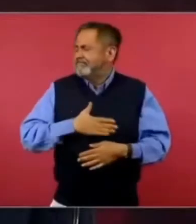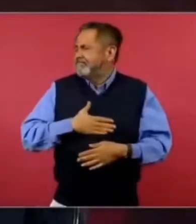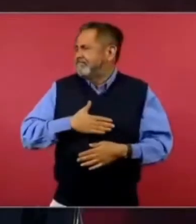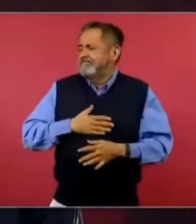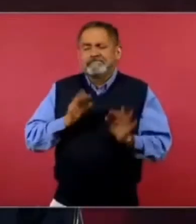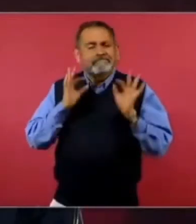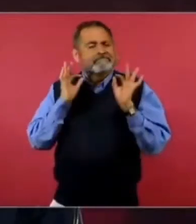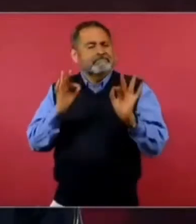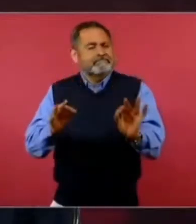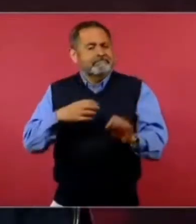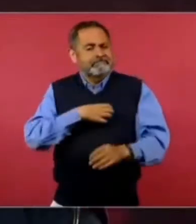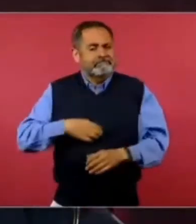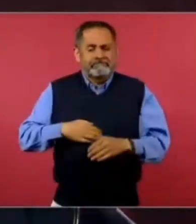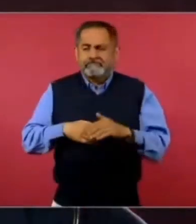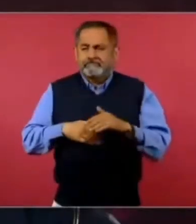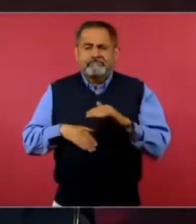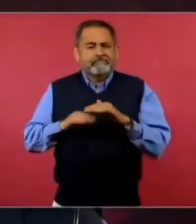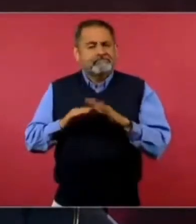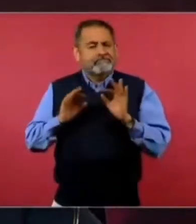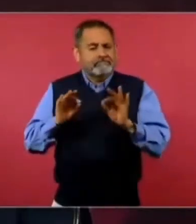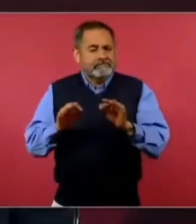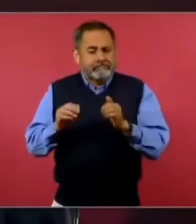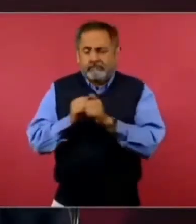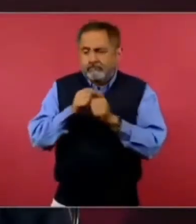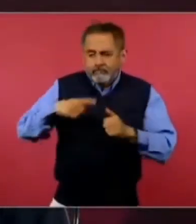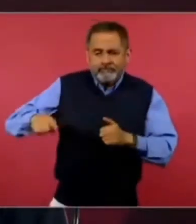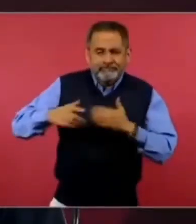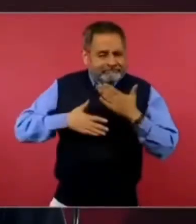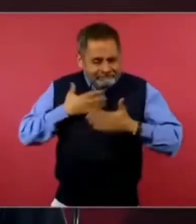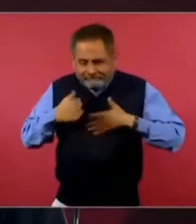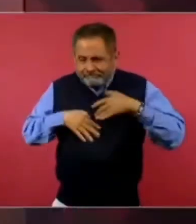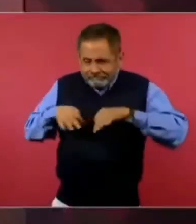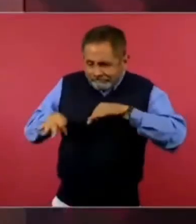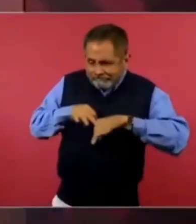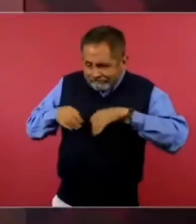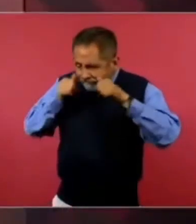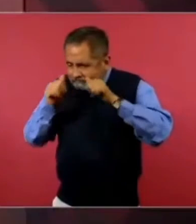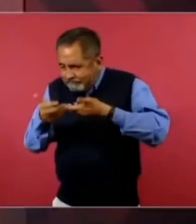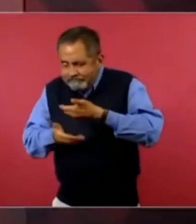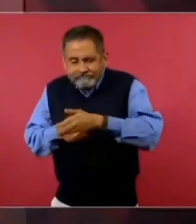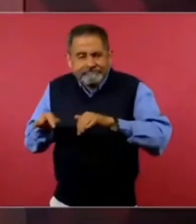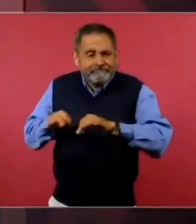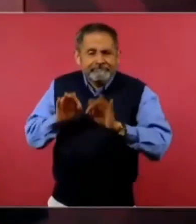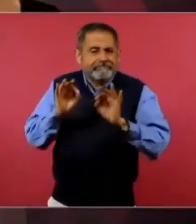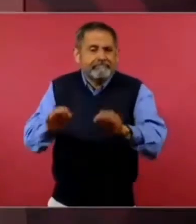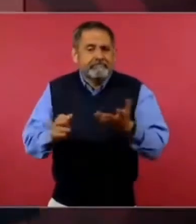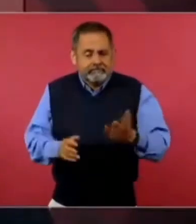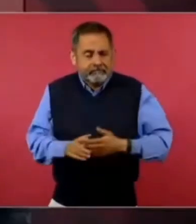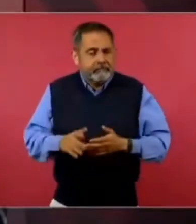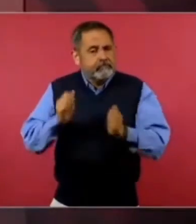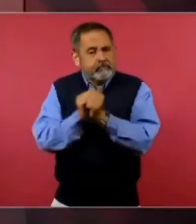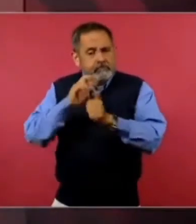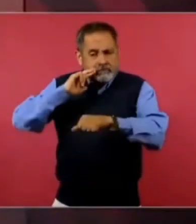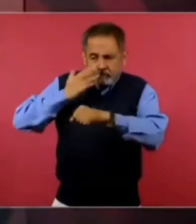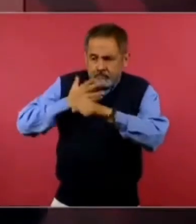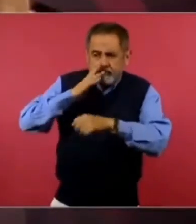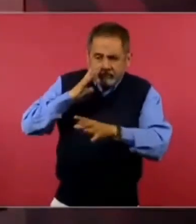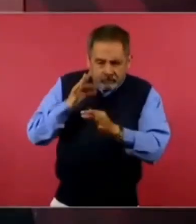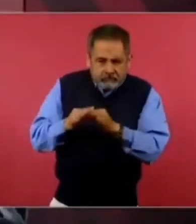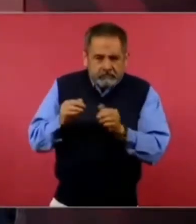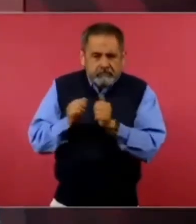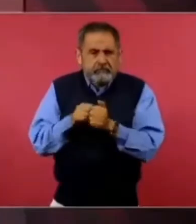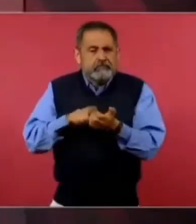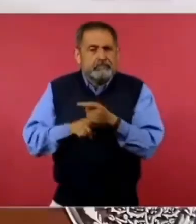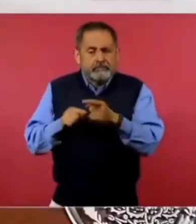satisfechos y hacer con alegría nuestro trabajo y ser responsables y cada